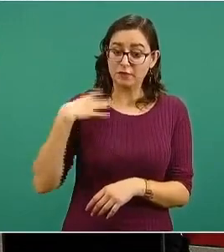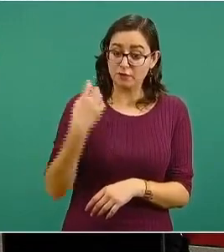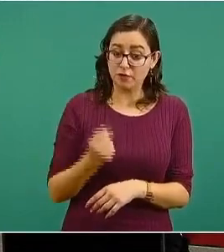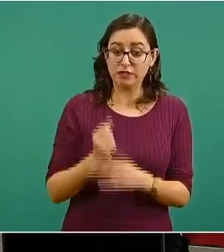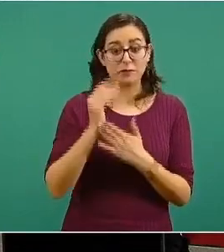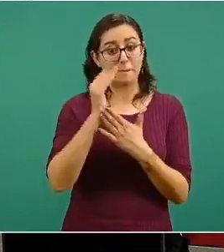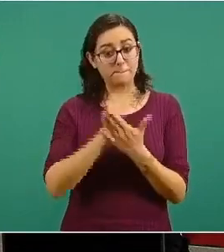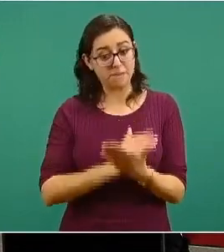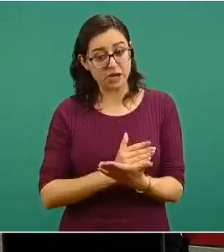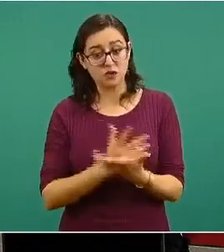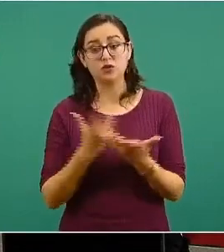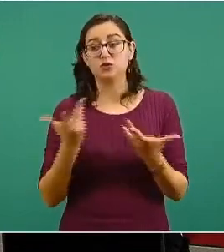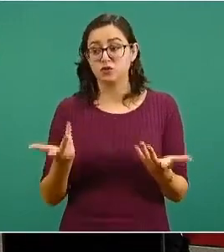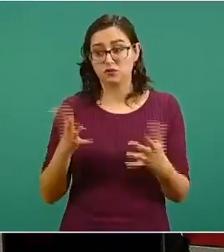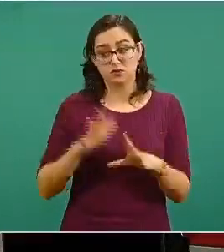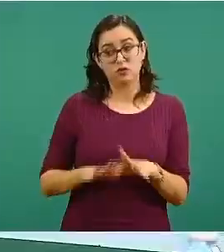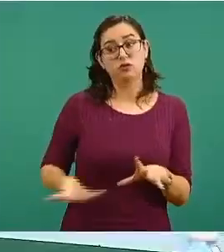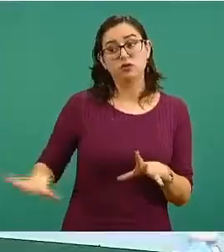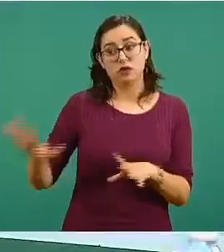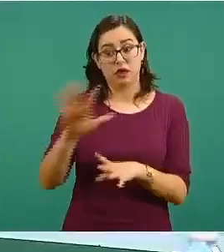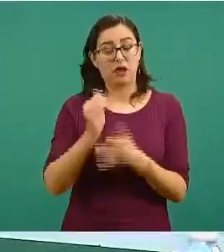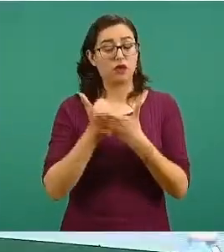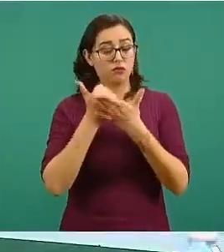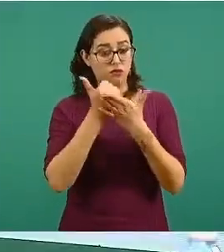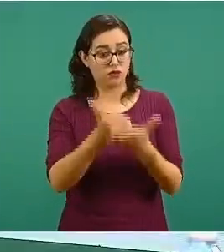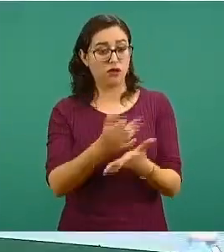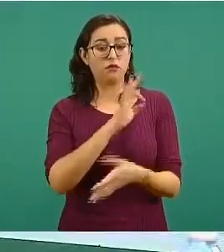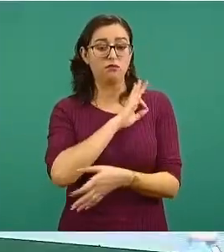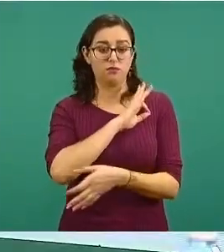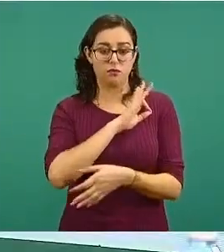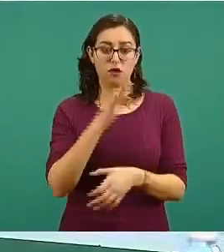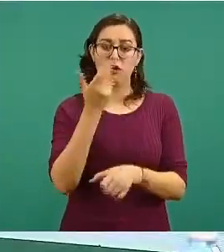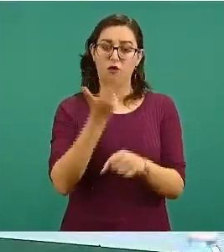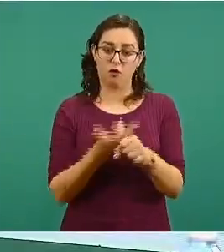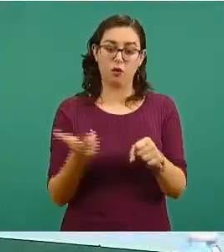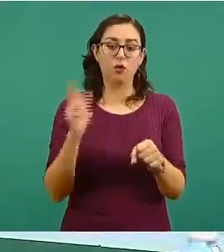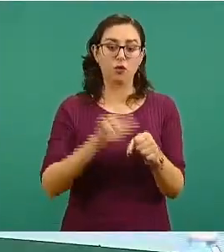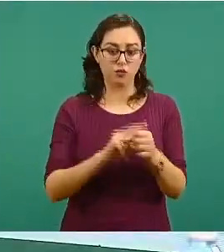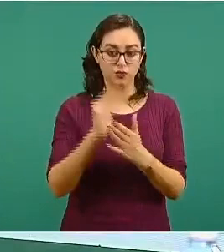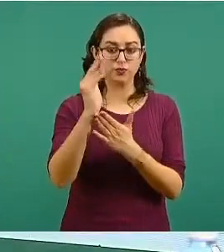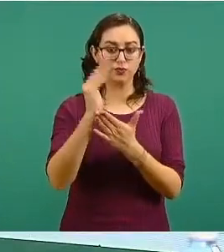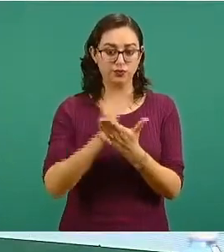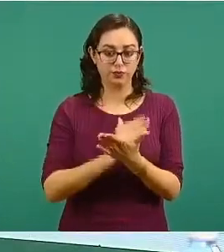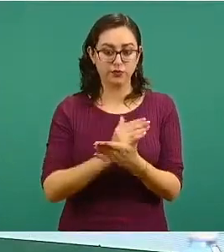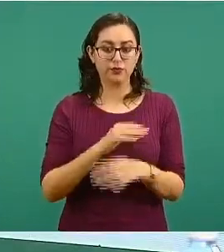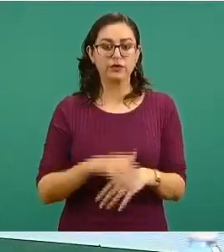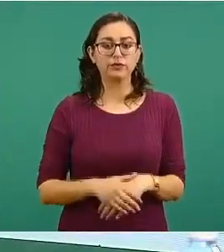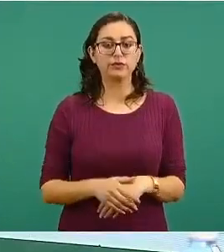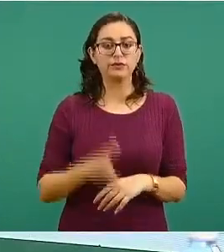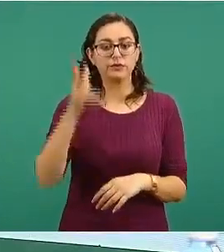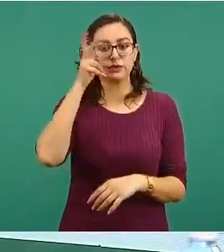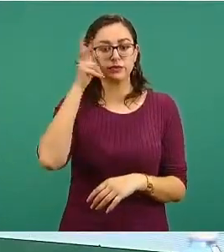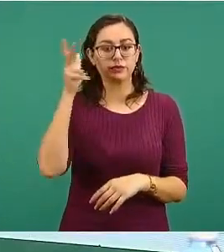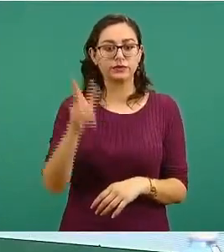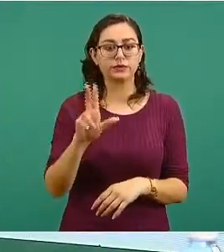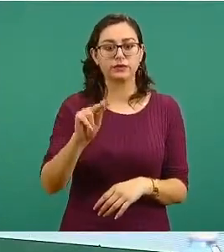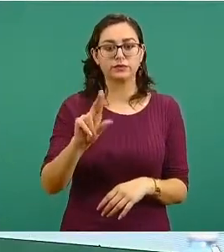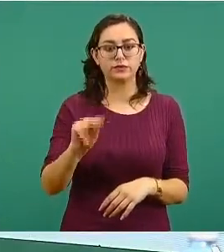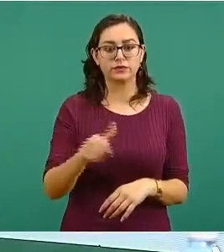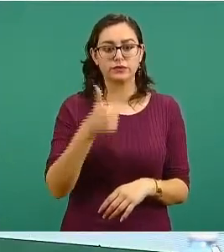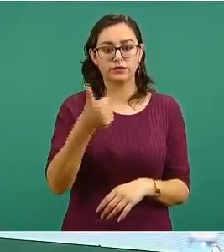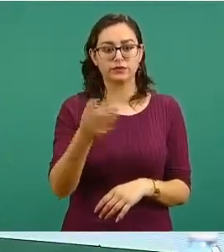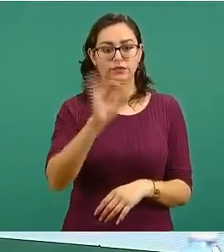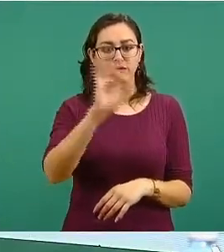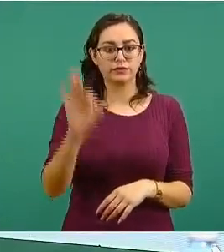para intentar mitigar esta epidemia y que la ocupación hospitalaria también vaya disminuyendo. El estado de Hidalgo con